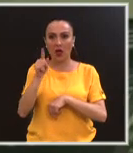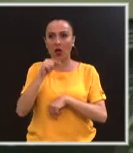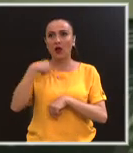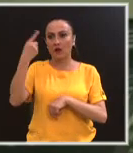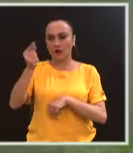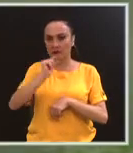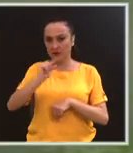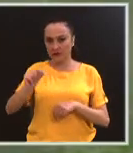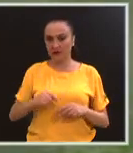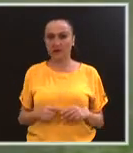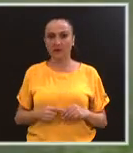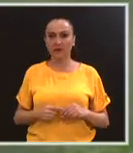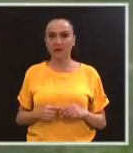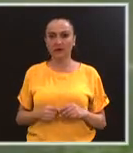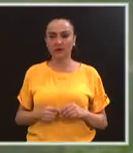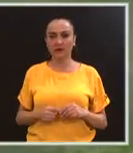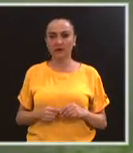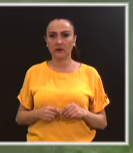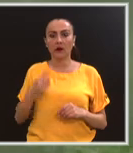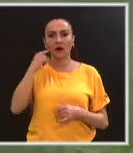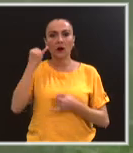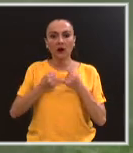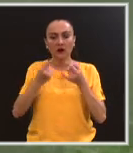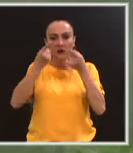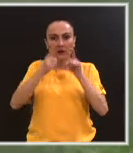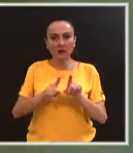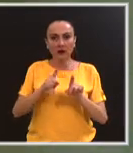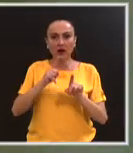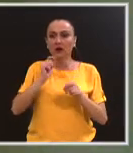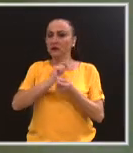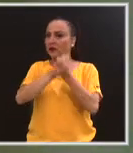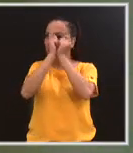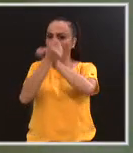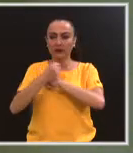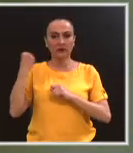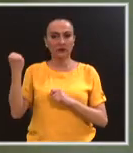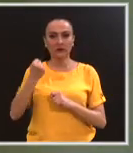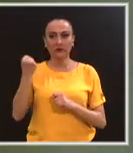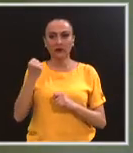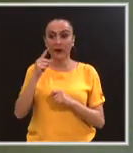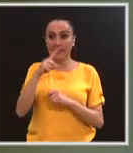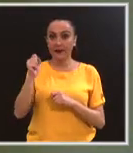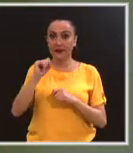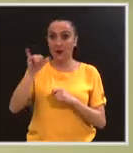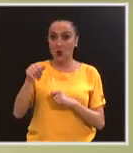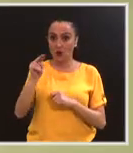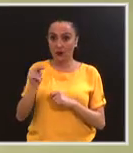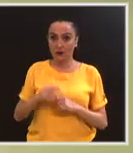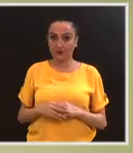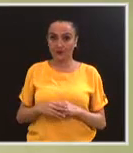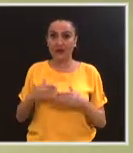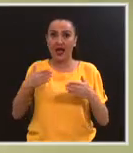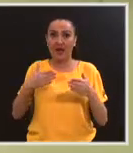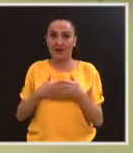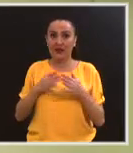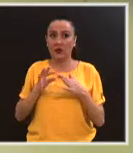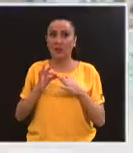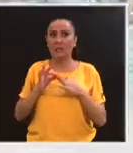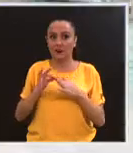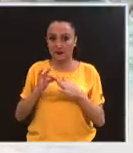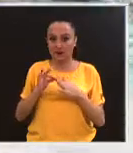siguiente semana la última ocasión de un giro ciclónico fue en el mes de junio afectando